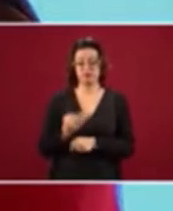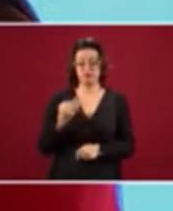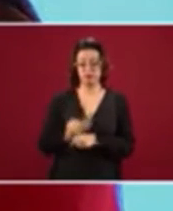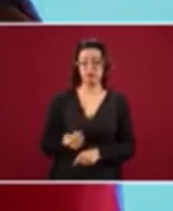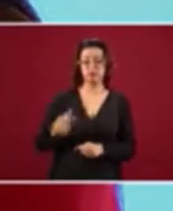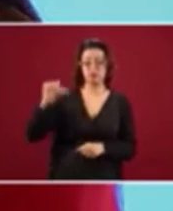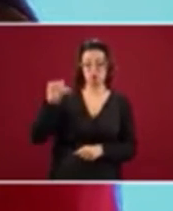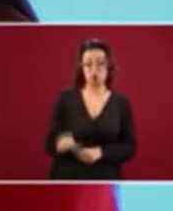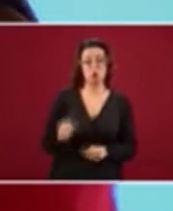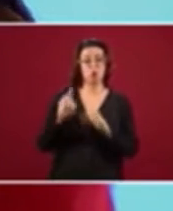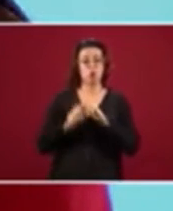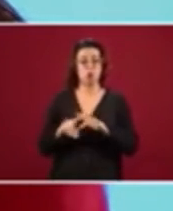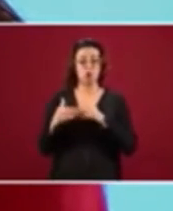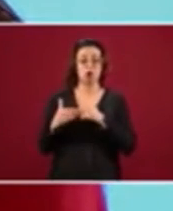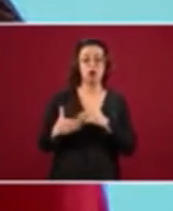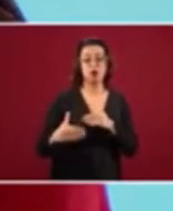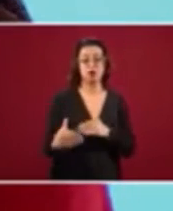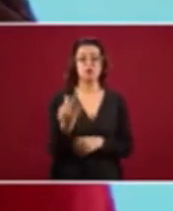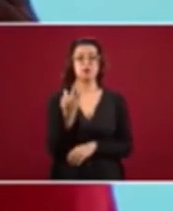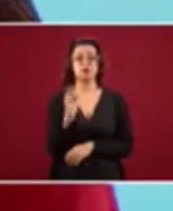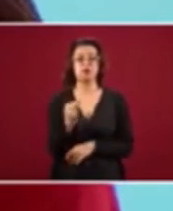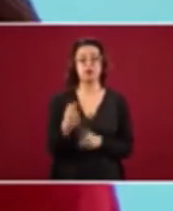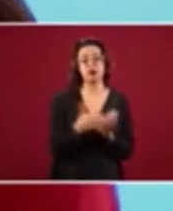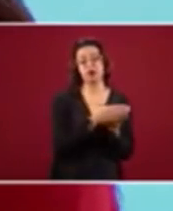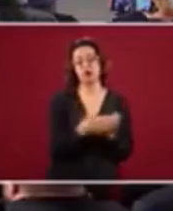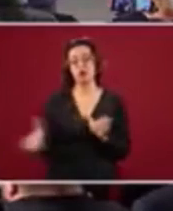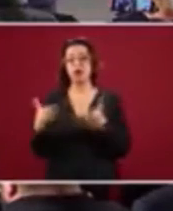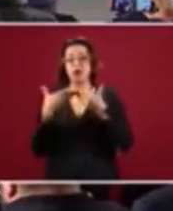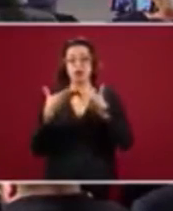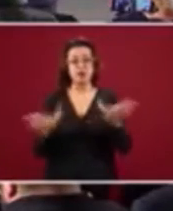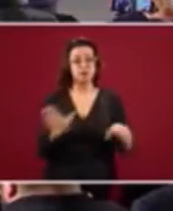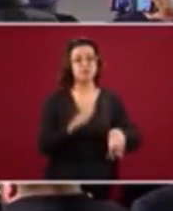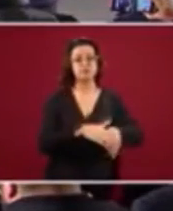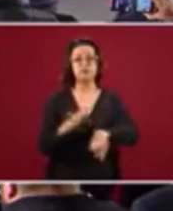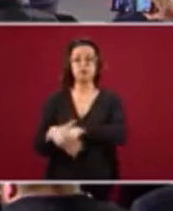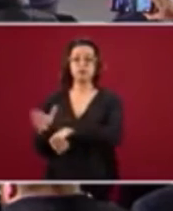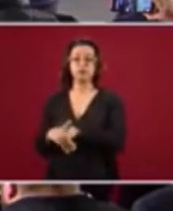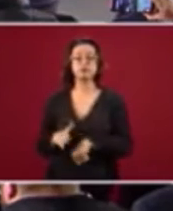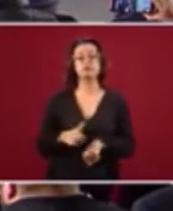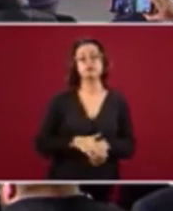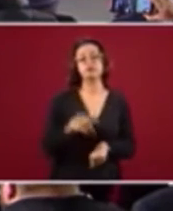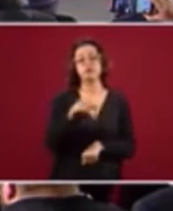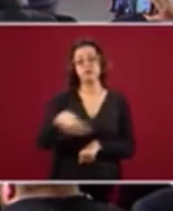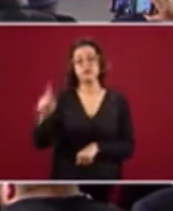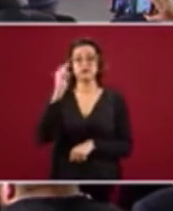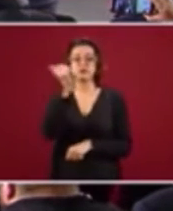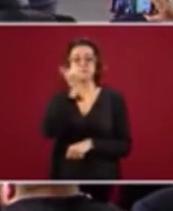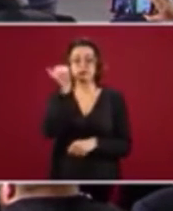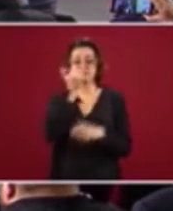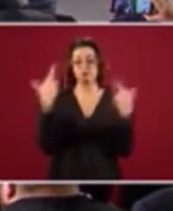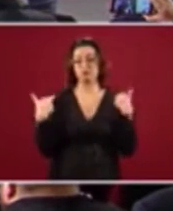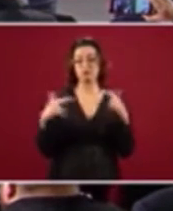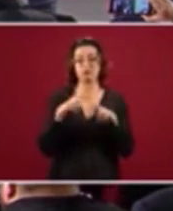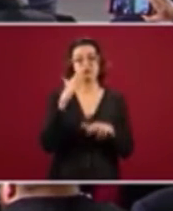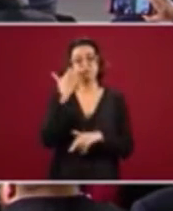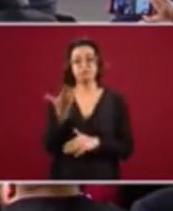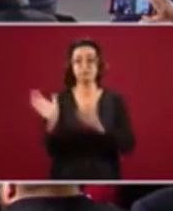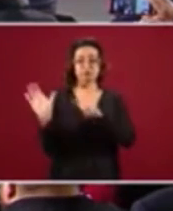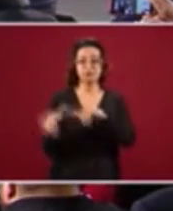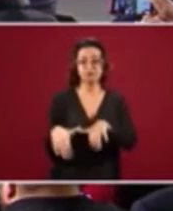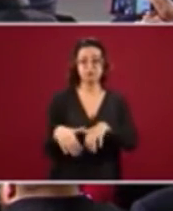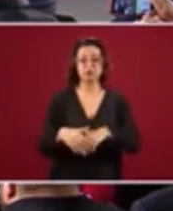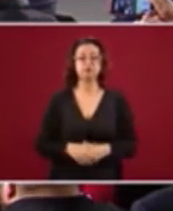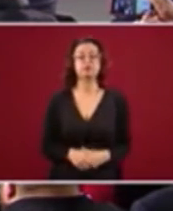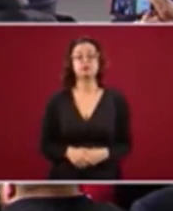hasta febrero se abren las convocatorias para estudiantes y para profesores. Ambos van a llevar